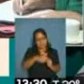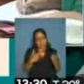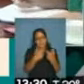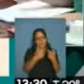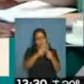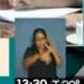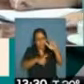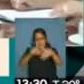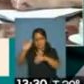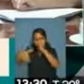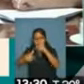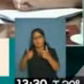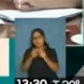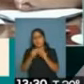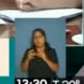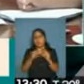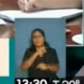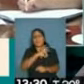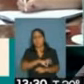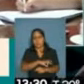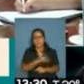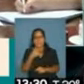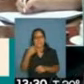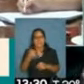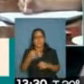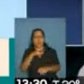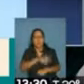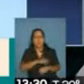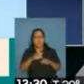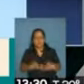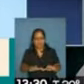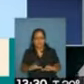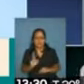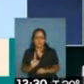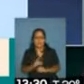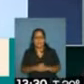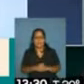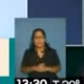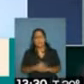sigue trabajando en paritaria, así que desde luego que no va a haber congelamiento de ningún tipo. Le agradezco mucho. Muchas gracias a ustedes.